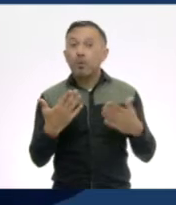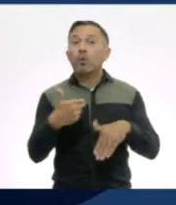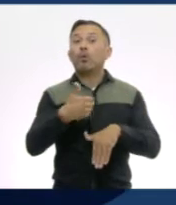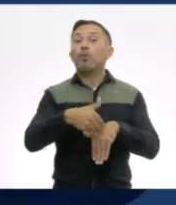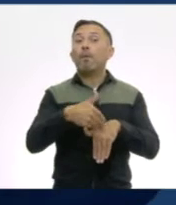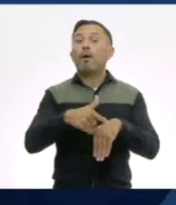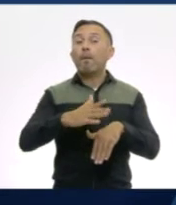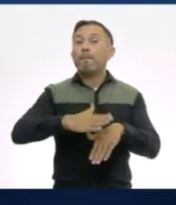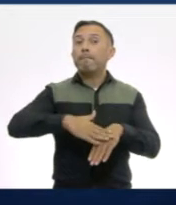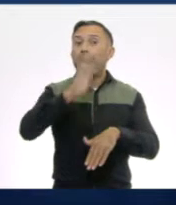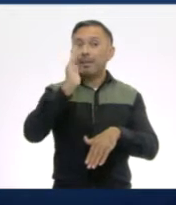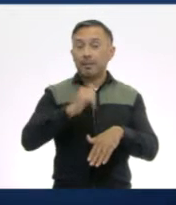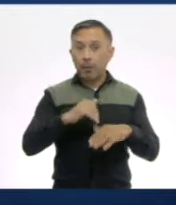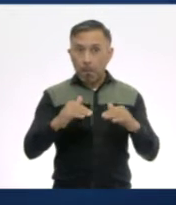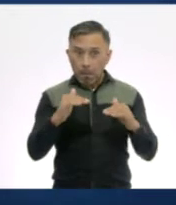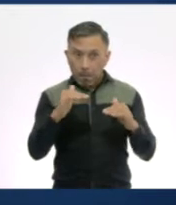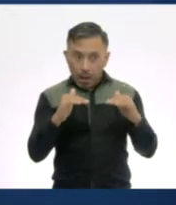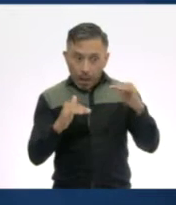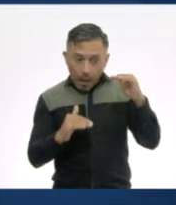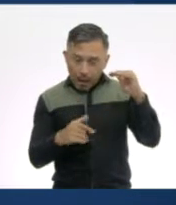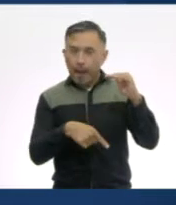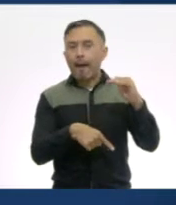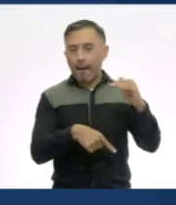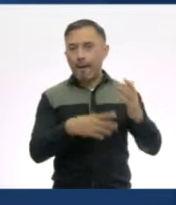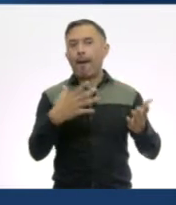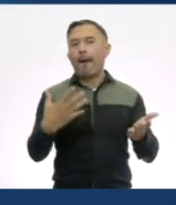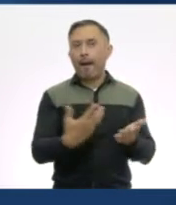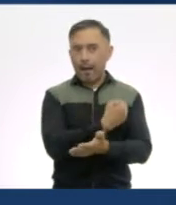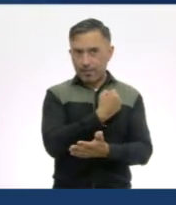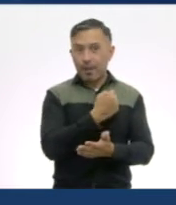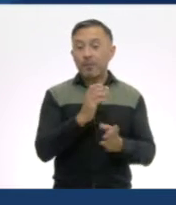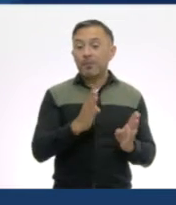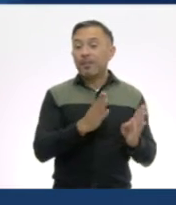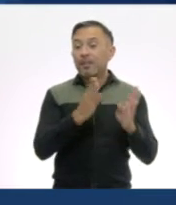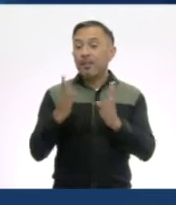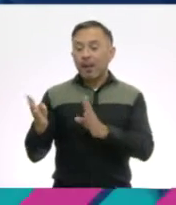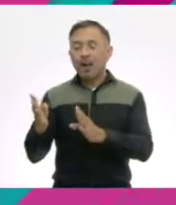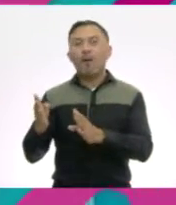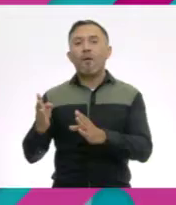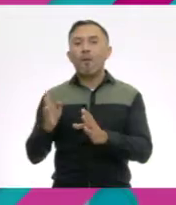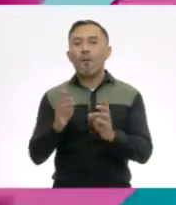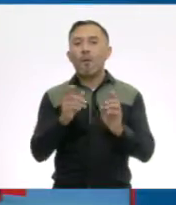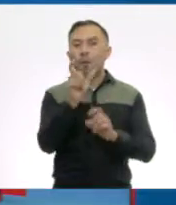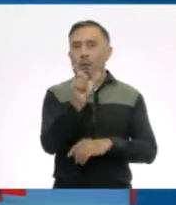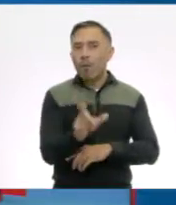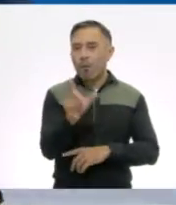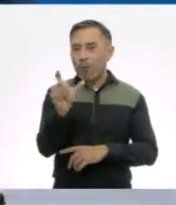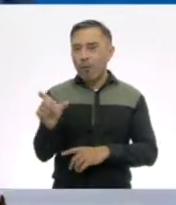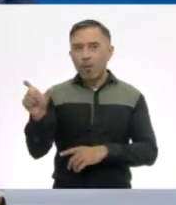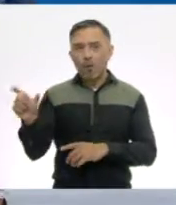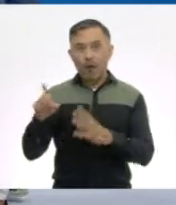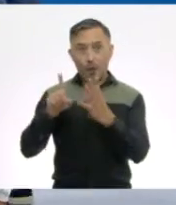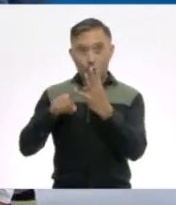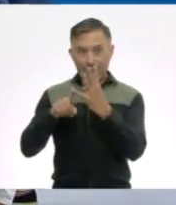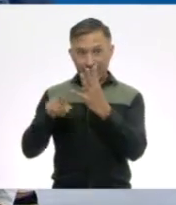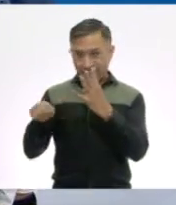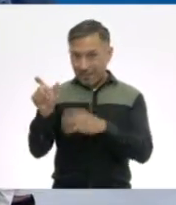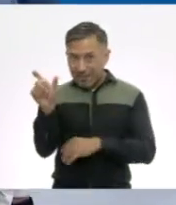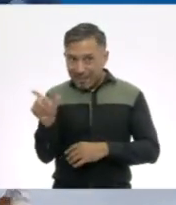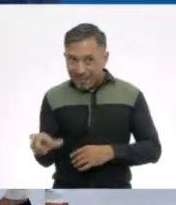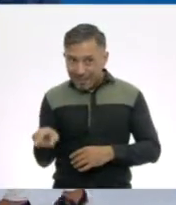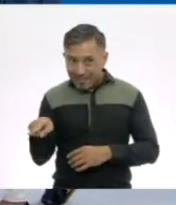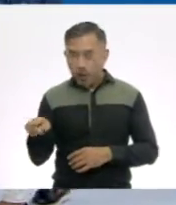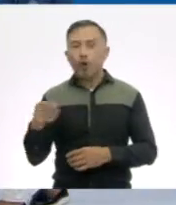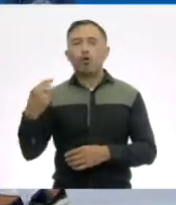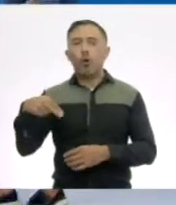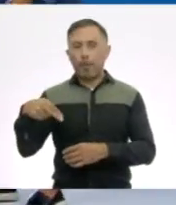mayor, gana la jugada y anota su nombre en la cuarta columna. Uh-huh. Perfecto. Entonces, nosotros ya tenemos también nuestro